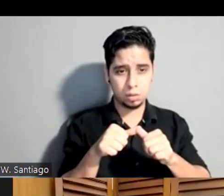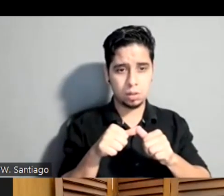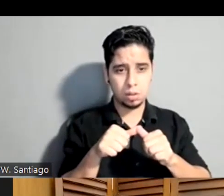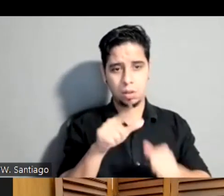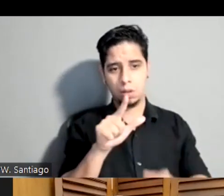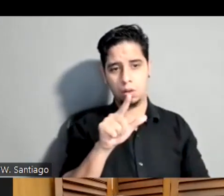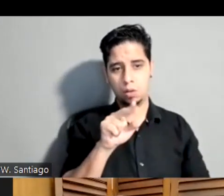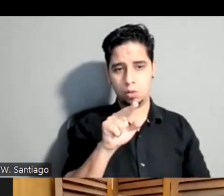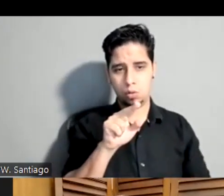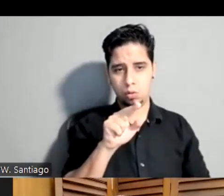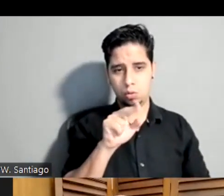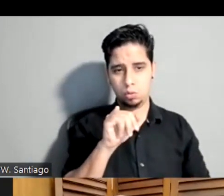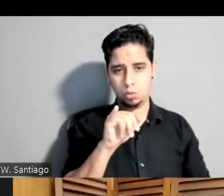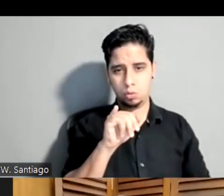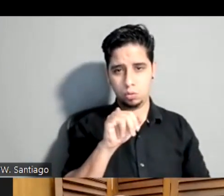en todas.